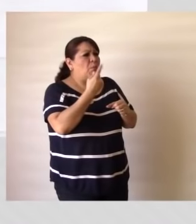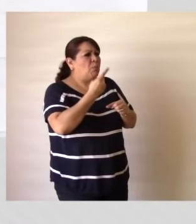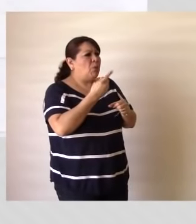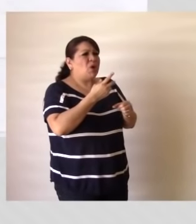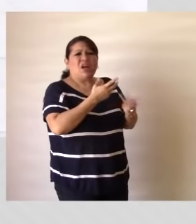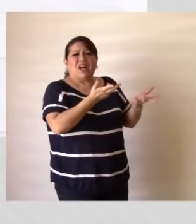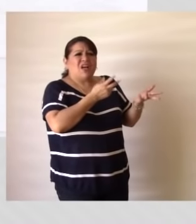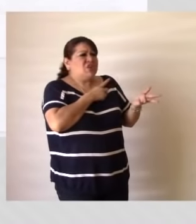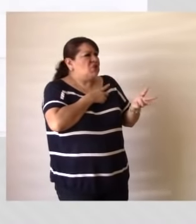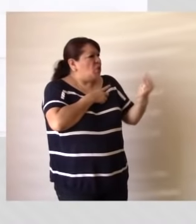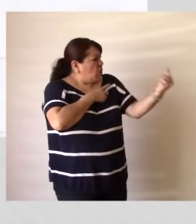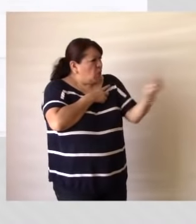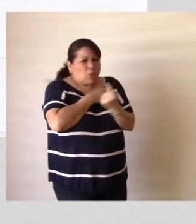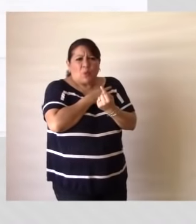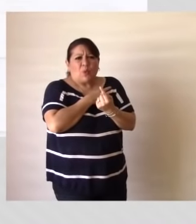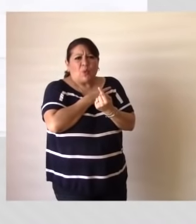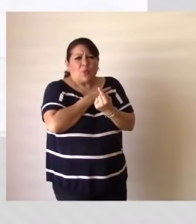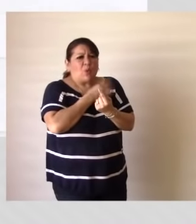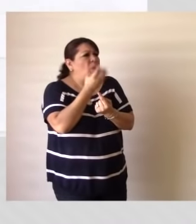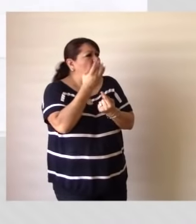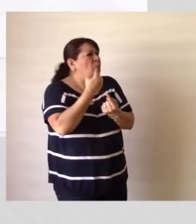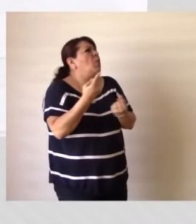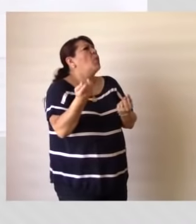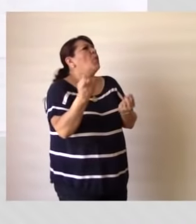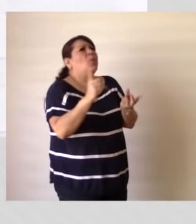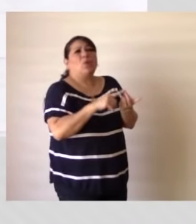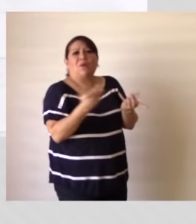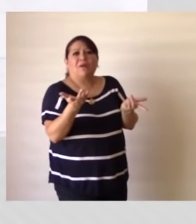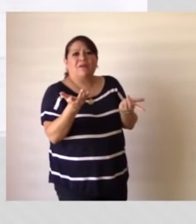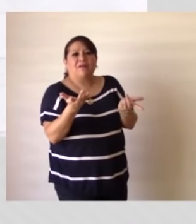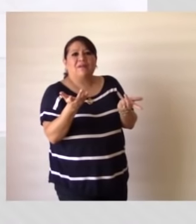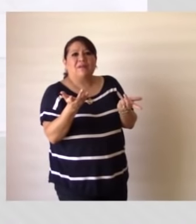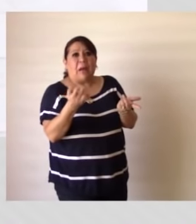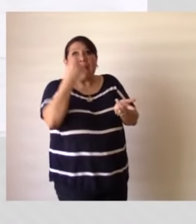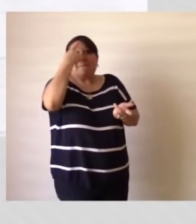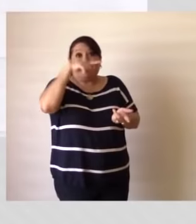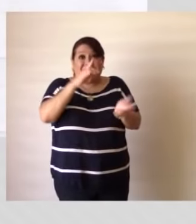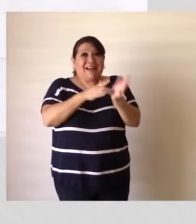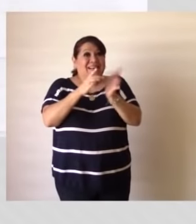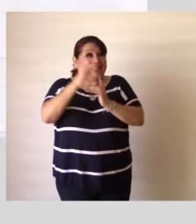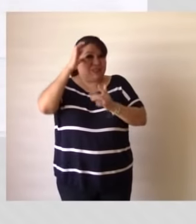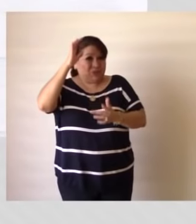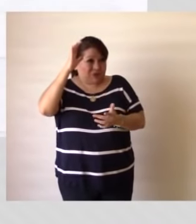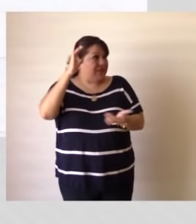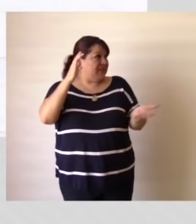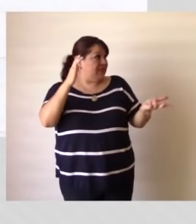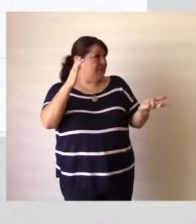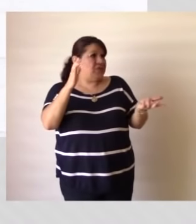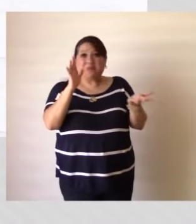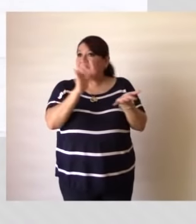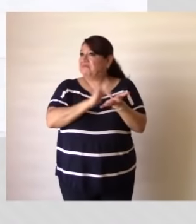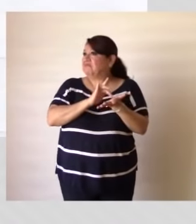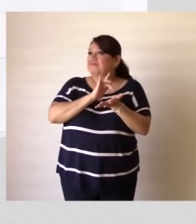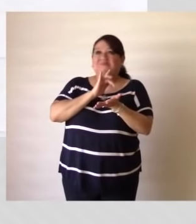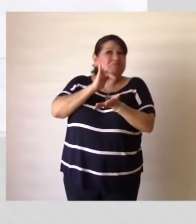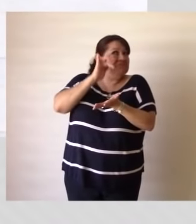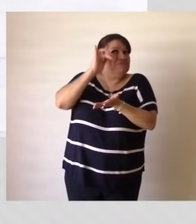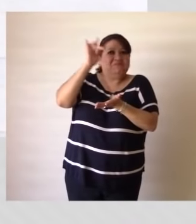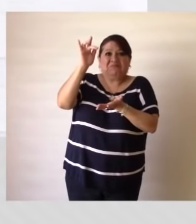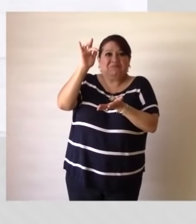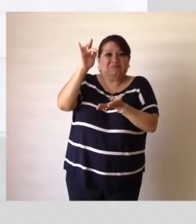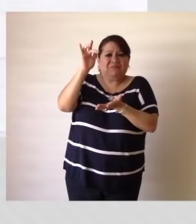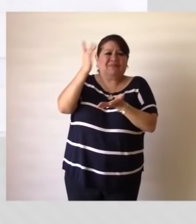es decir para jesucristo la falta de agradecimiento era un problema era algo